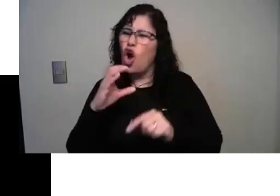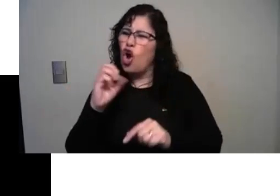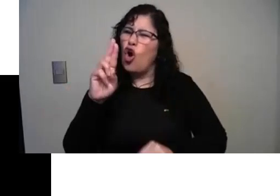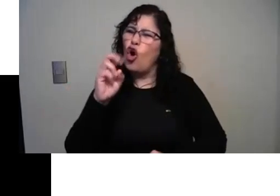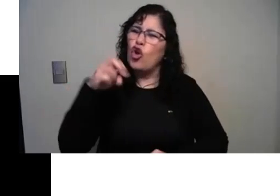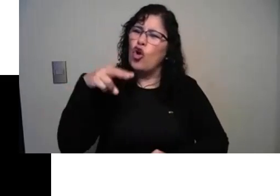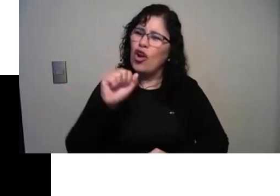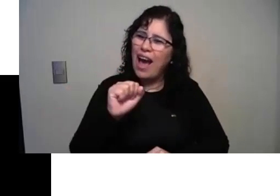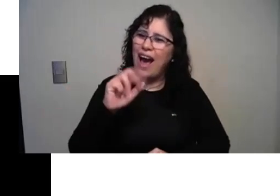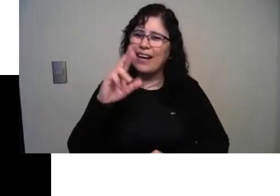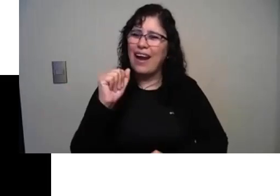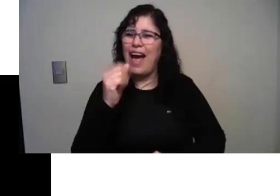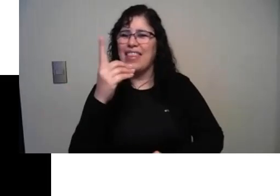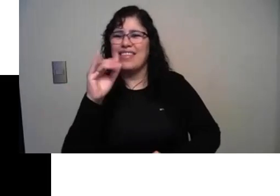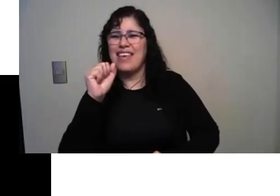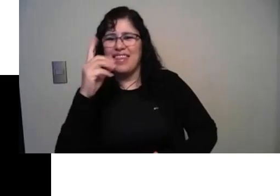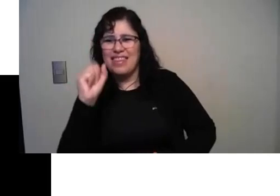son axones